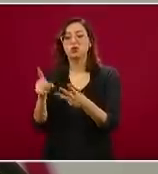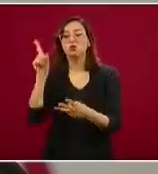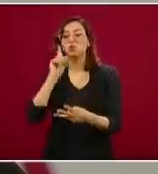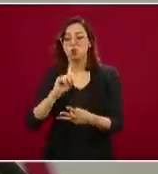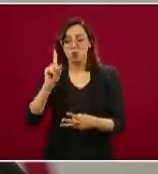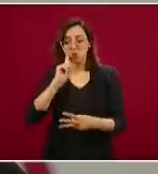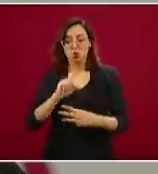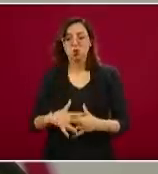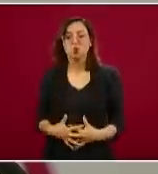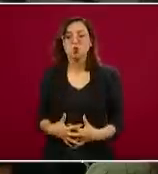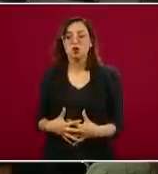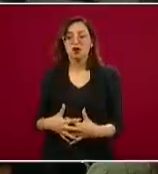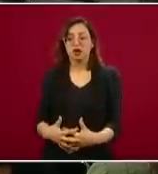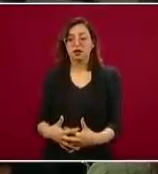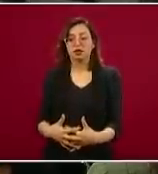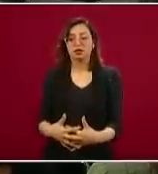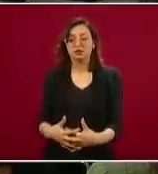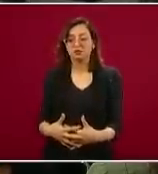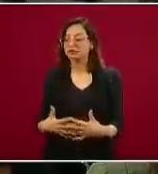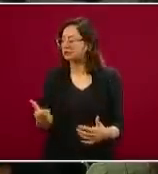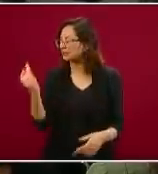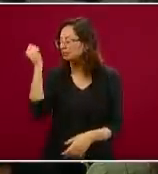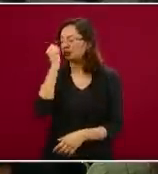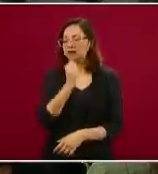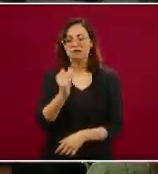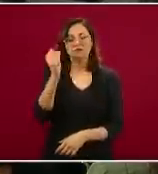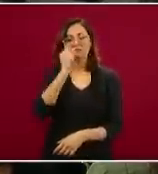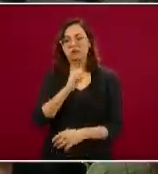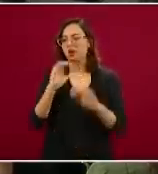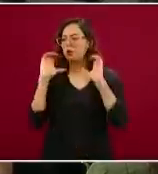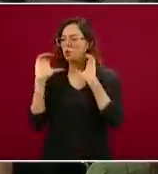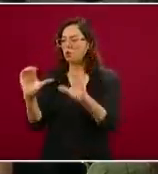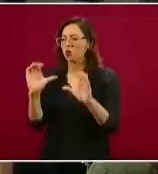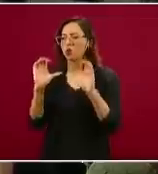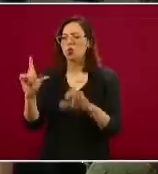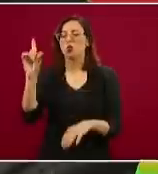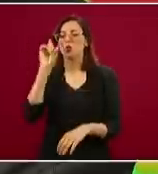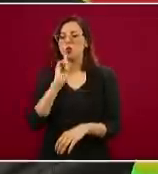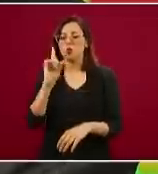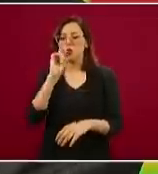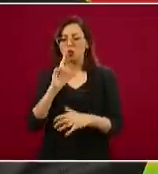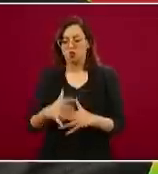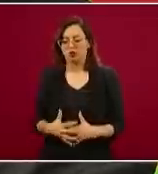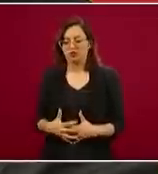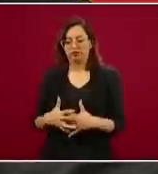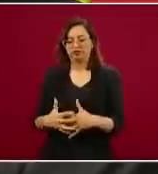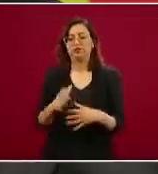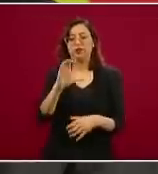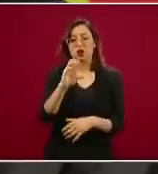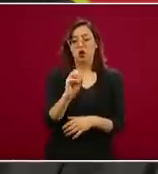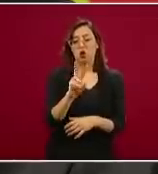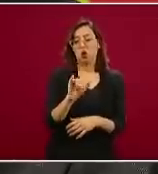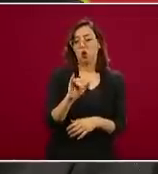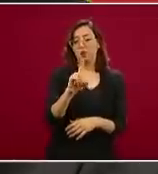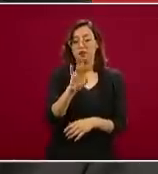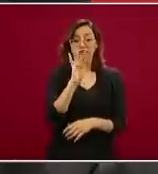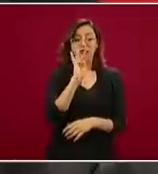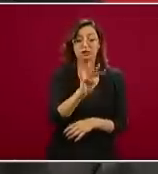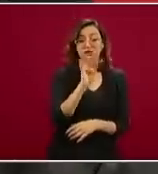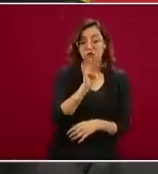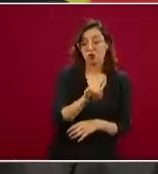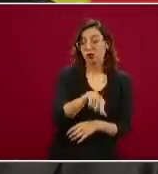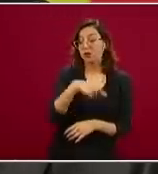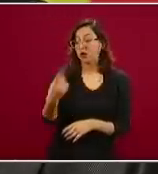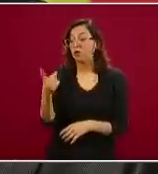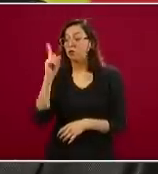mujeres embarazadas. Nunca dejaré de destacar a las mujeres embarazadas. Para coronavirus no hay una demostración científica directa de